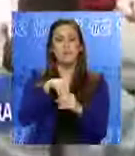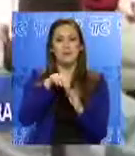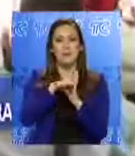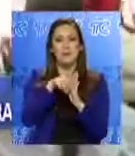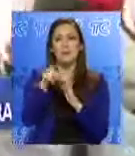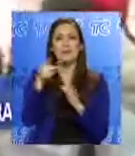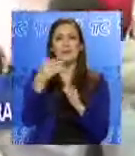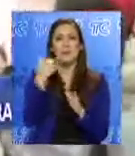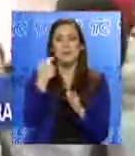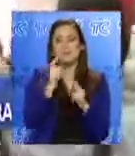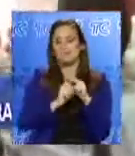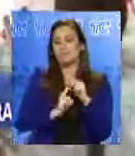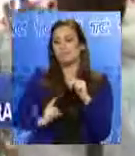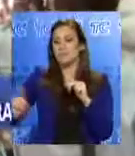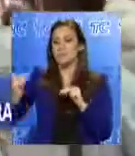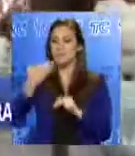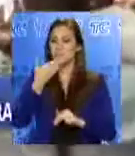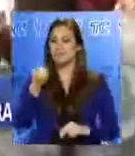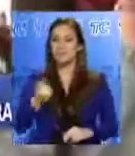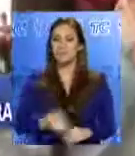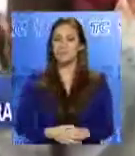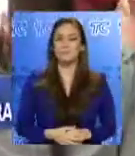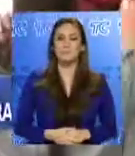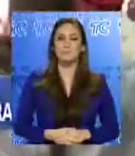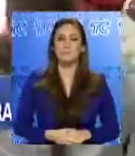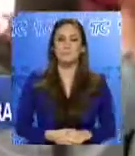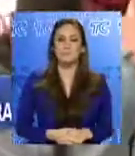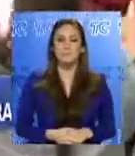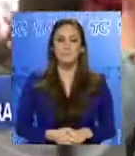La situación no pasó a mayores.